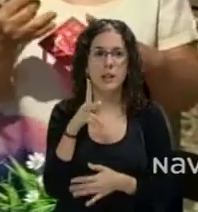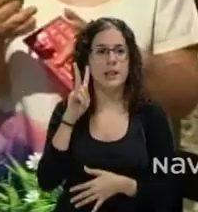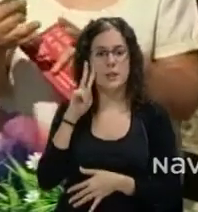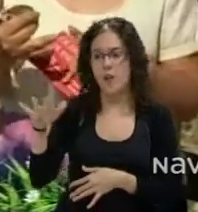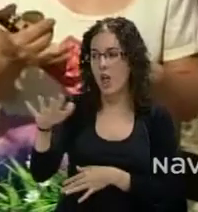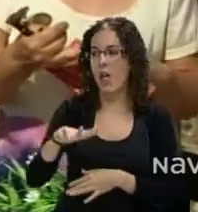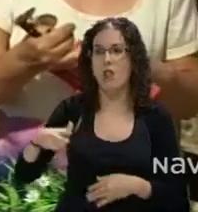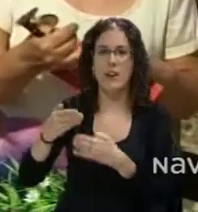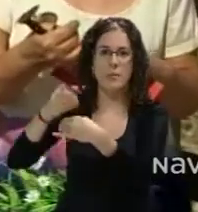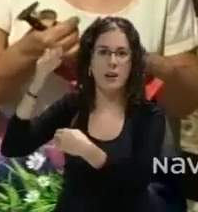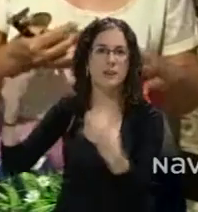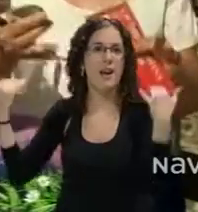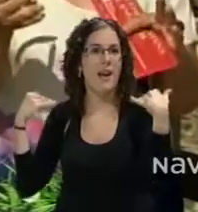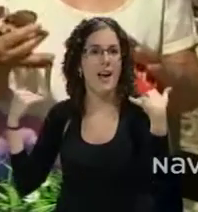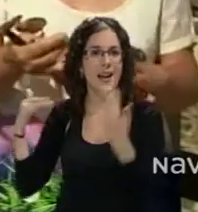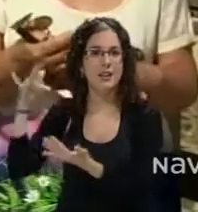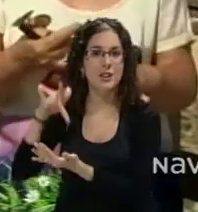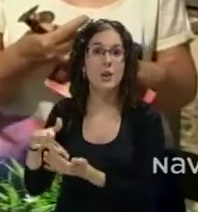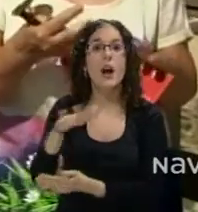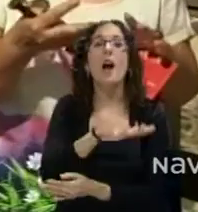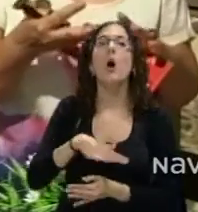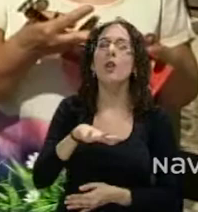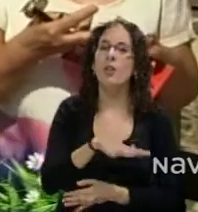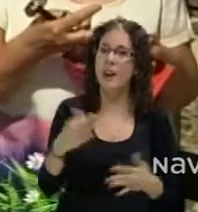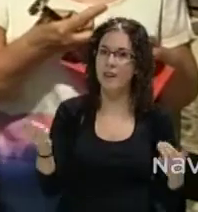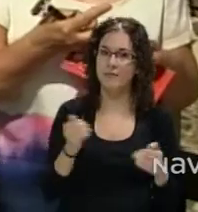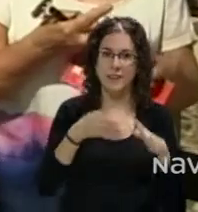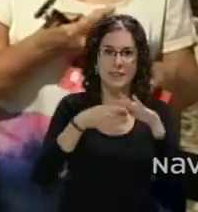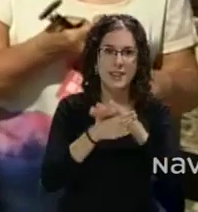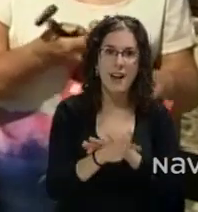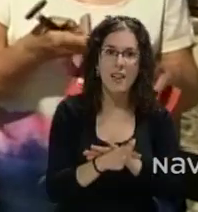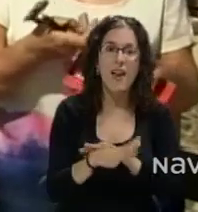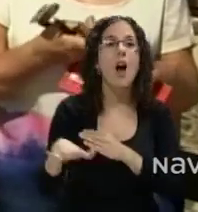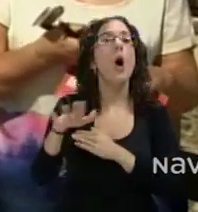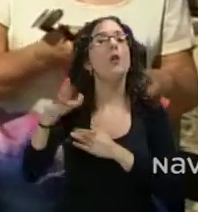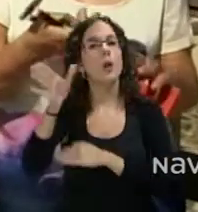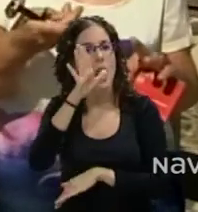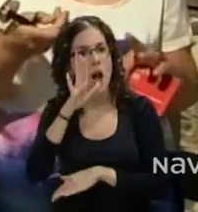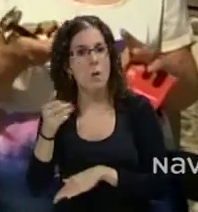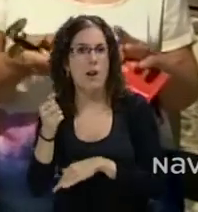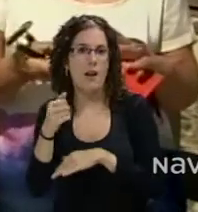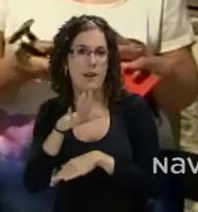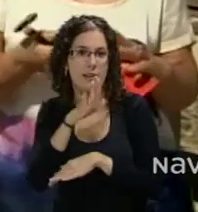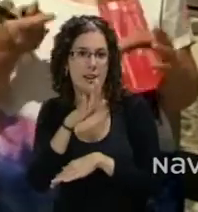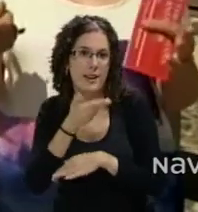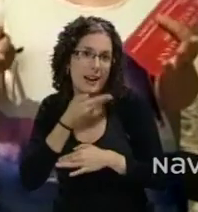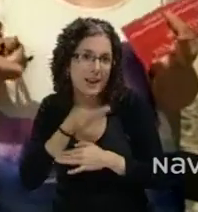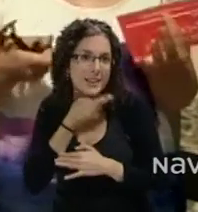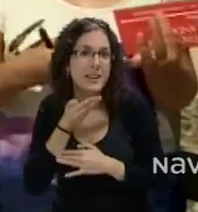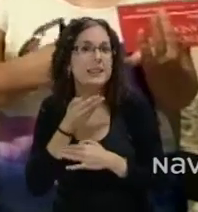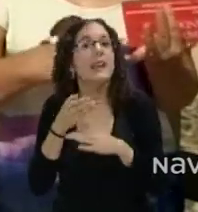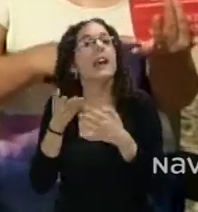gimnasia, la zona de recepción, la zona de agua caliente, templada,